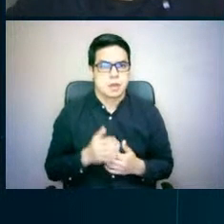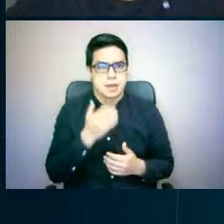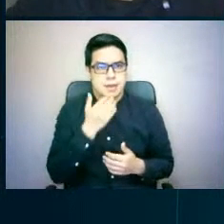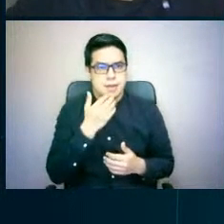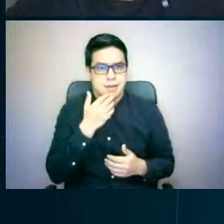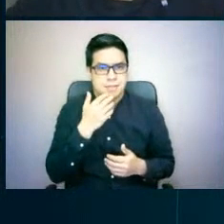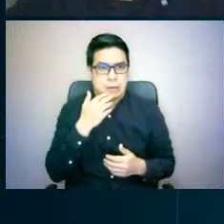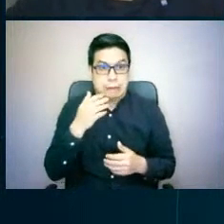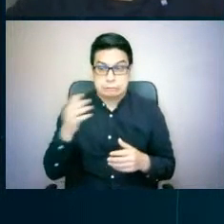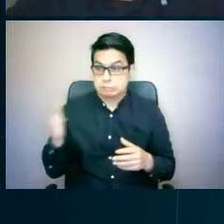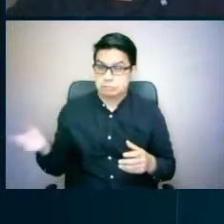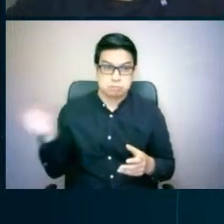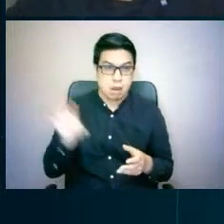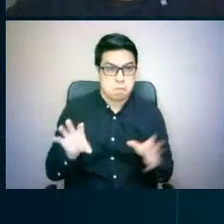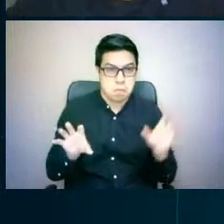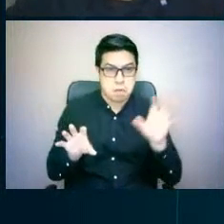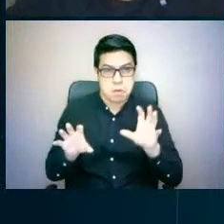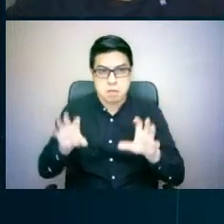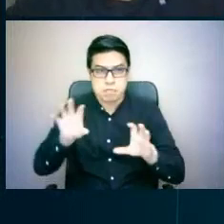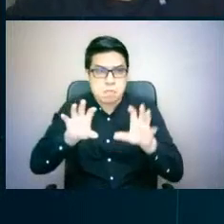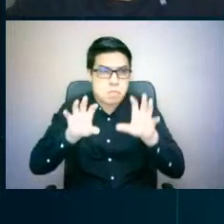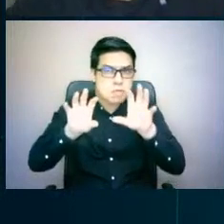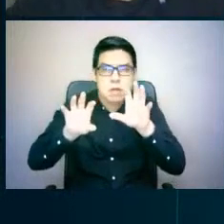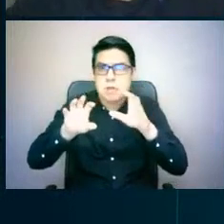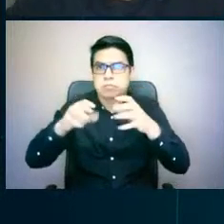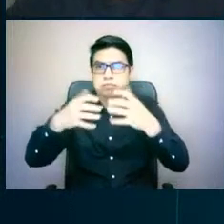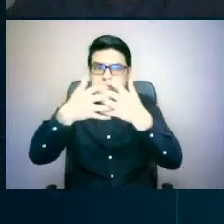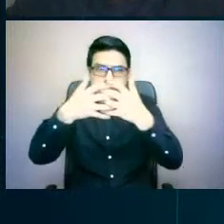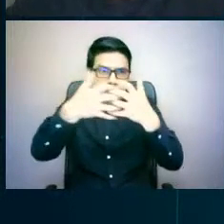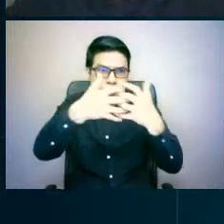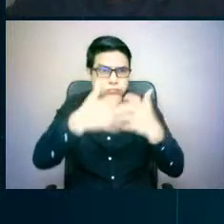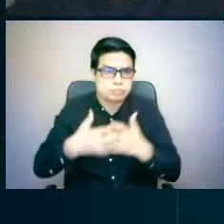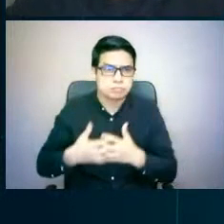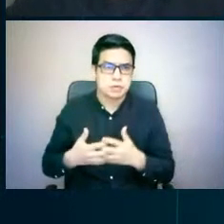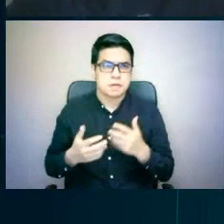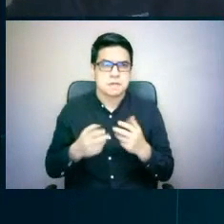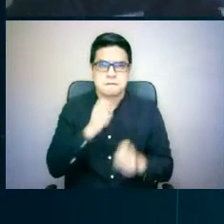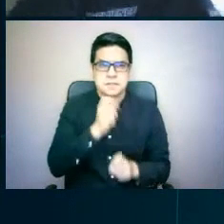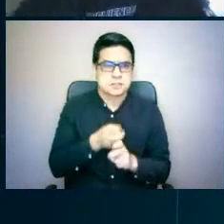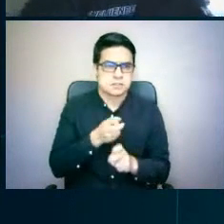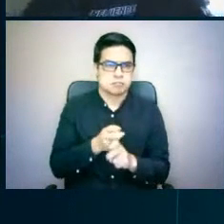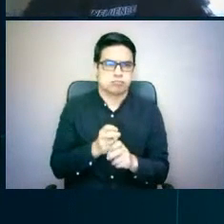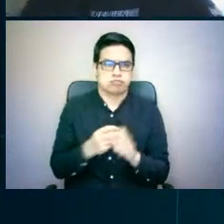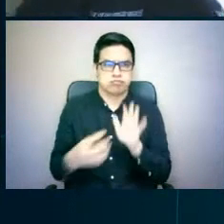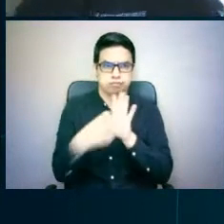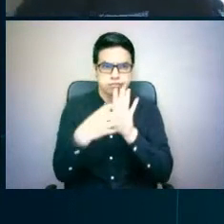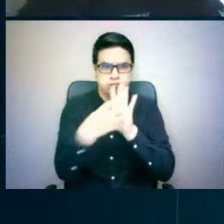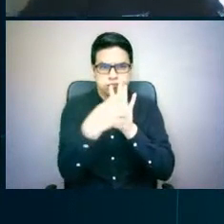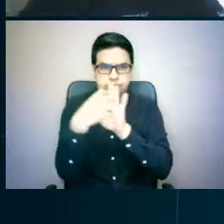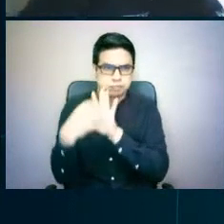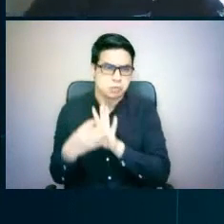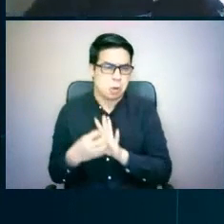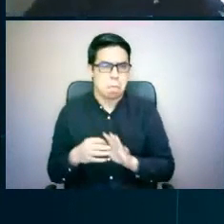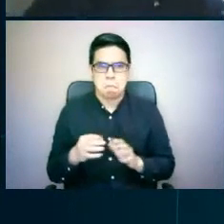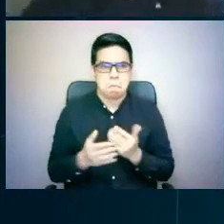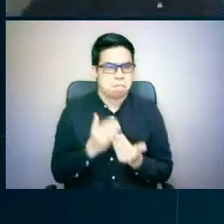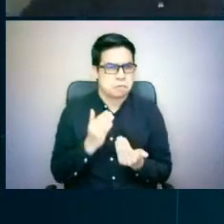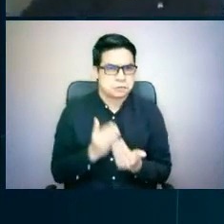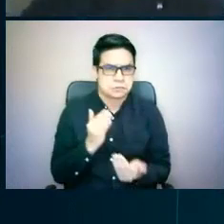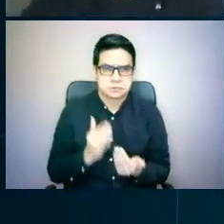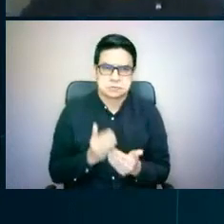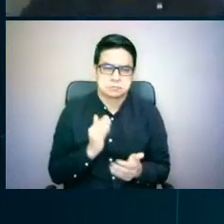el mantenimiento. Serían tareas muy similares. Cabe resaltar que en EPM